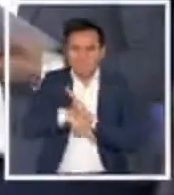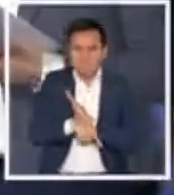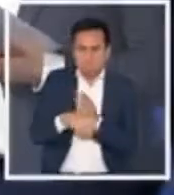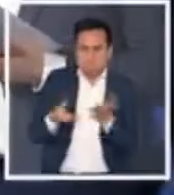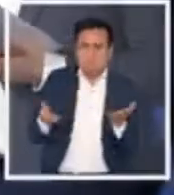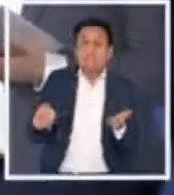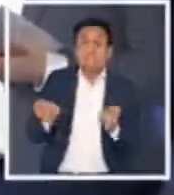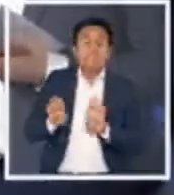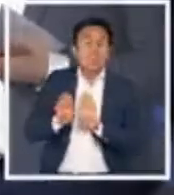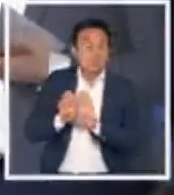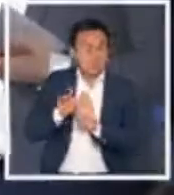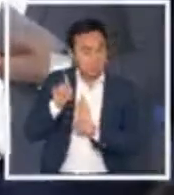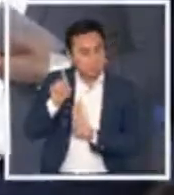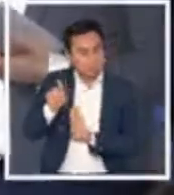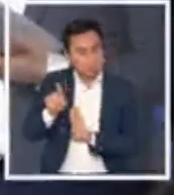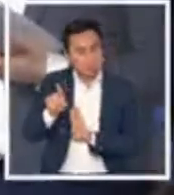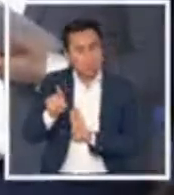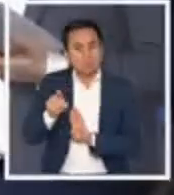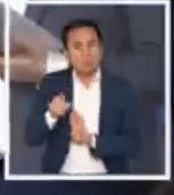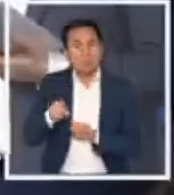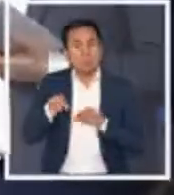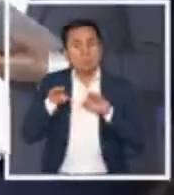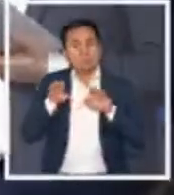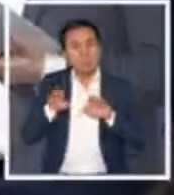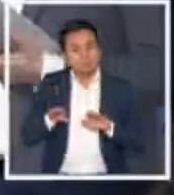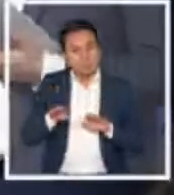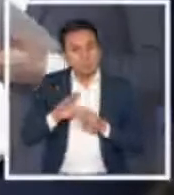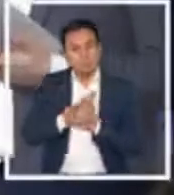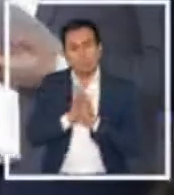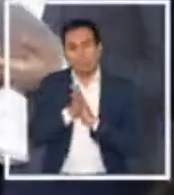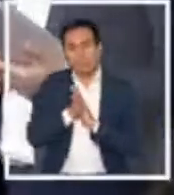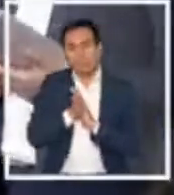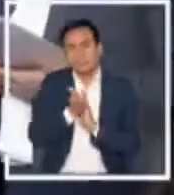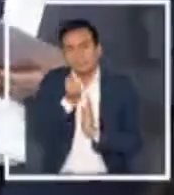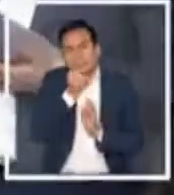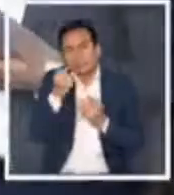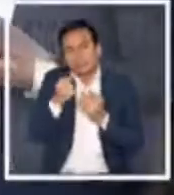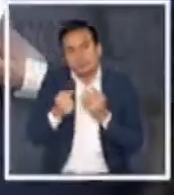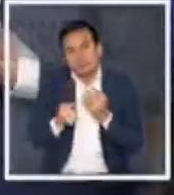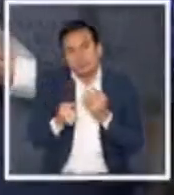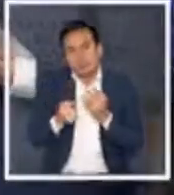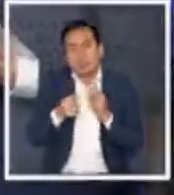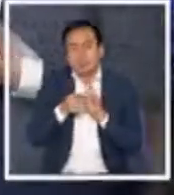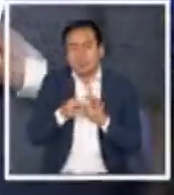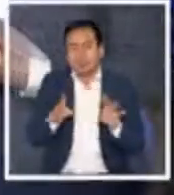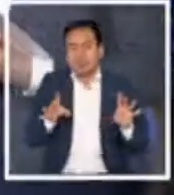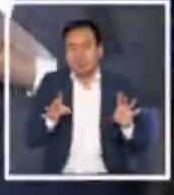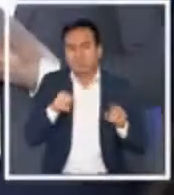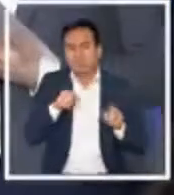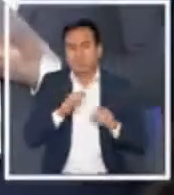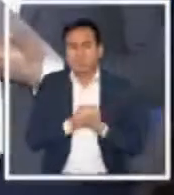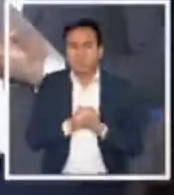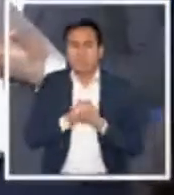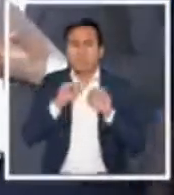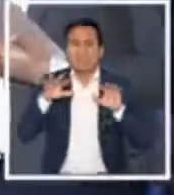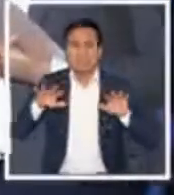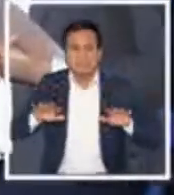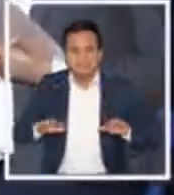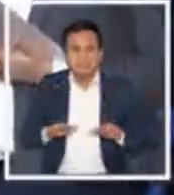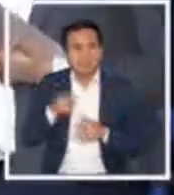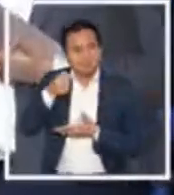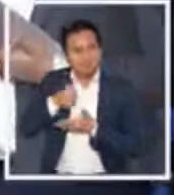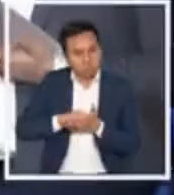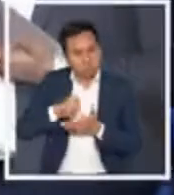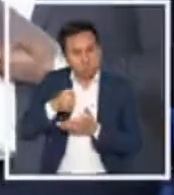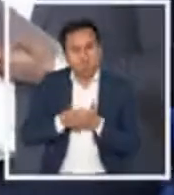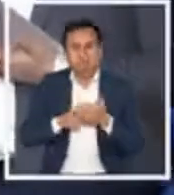Hay que cerrar esta puerta y quedarse con todas las imperfecciones en democracia e